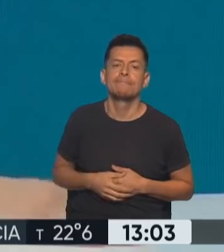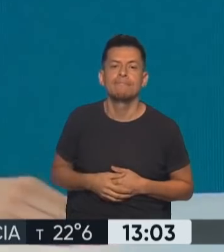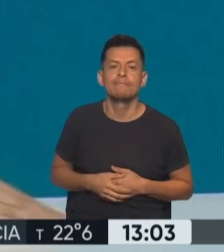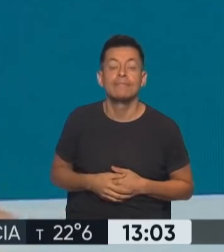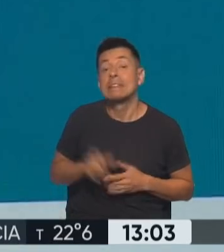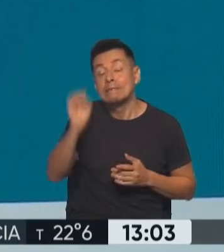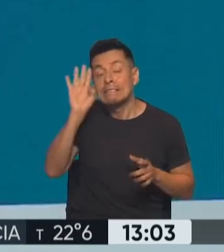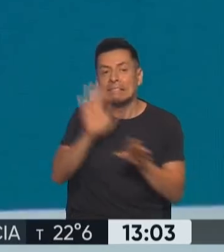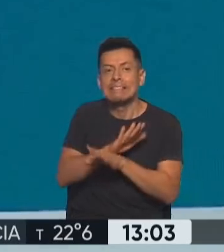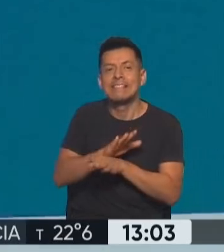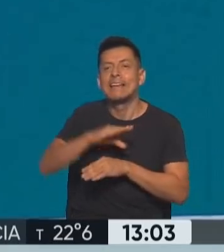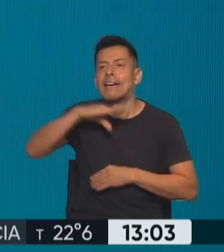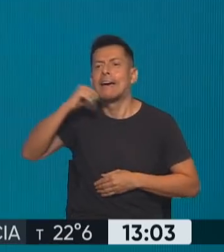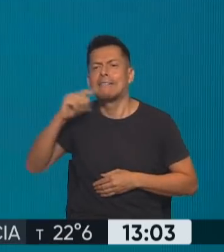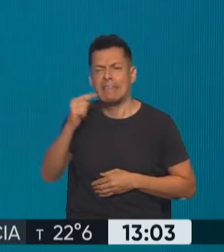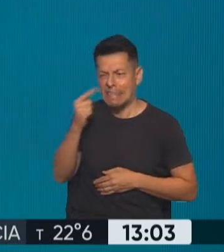Javi, ¿por qué te dije Jordi?